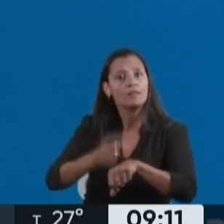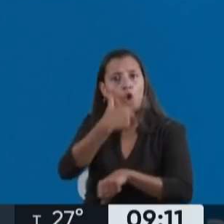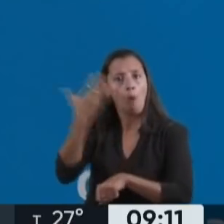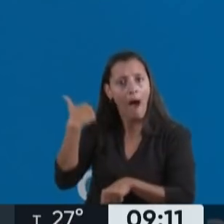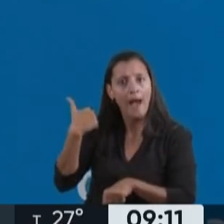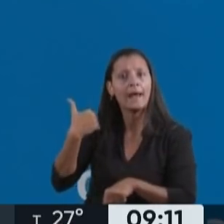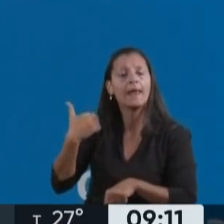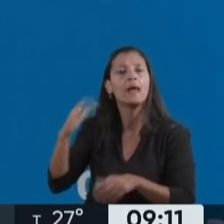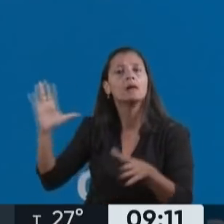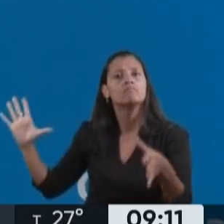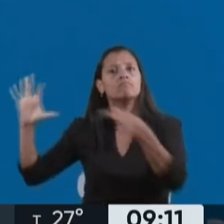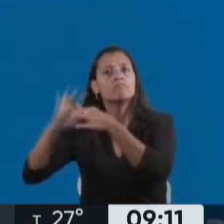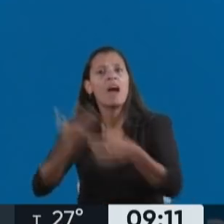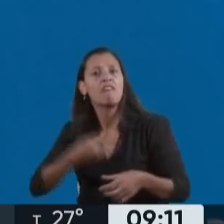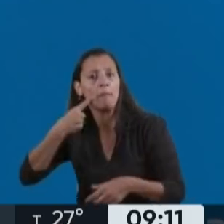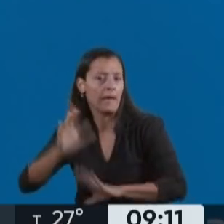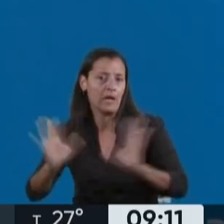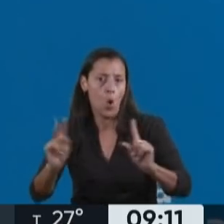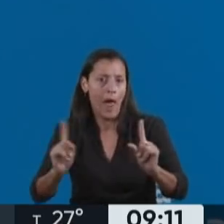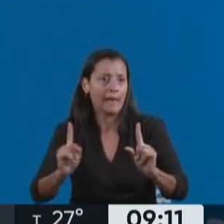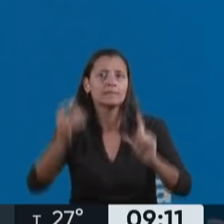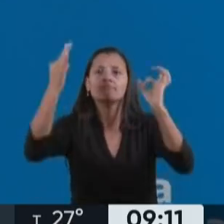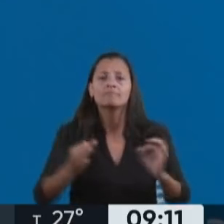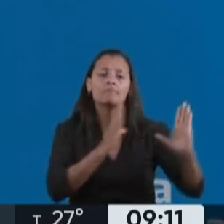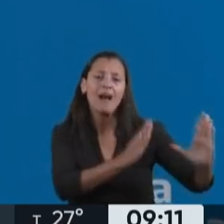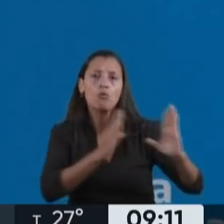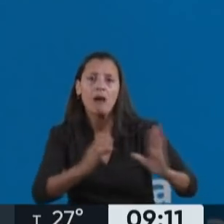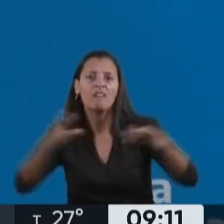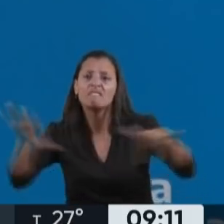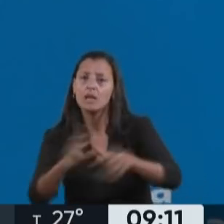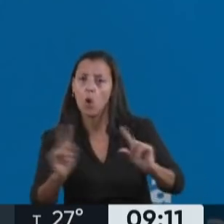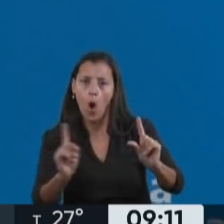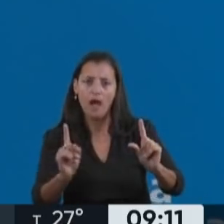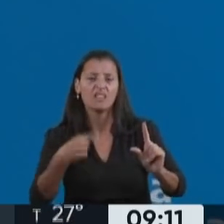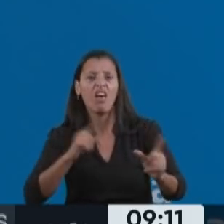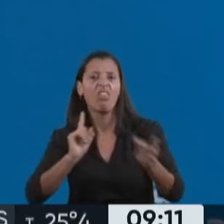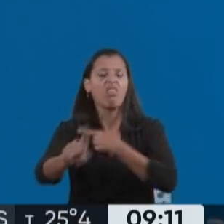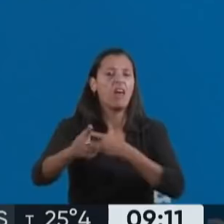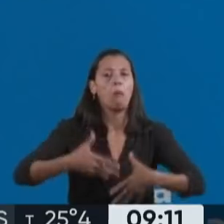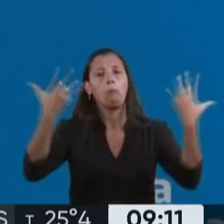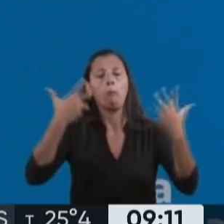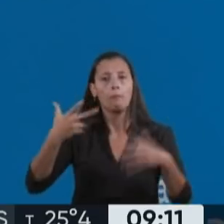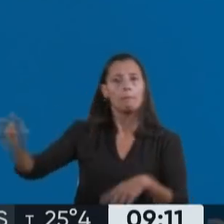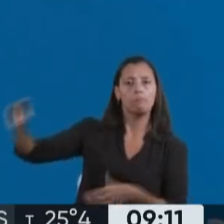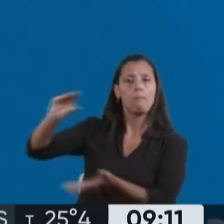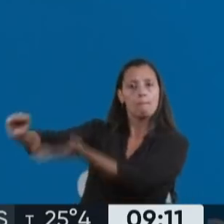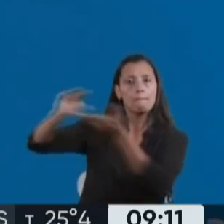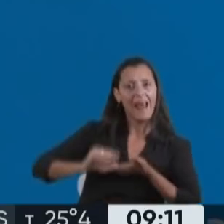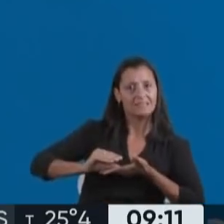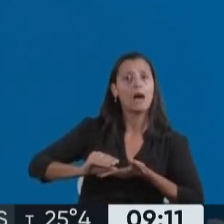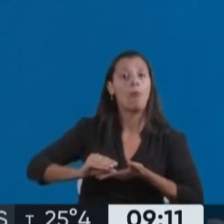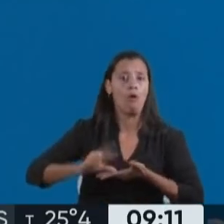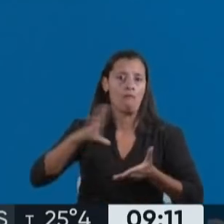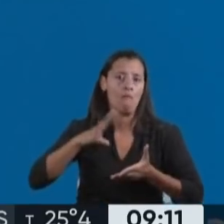Monetario Internacional se tomó de buenas a primeras y sin ningún tipo de consulta con el Congreso de la Nación ni con los diferentes